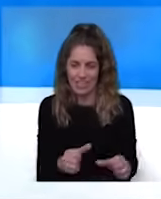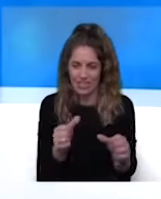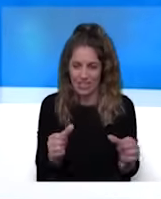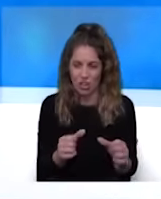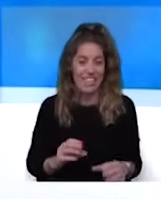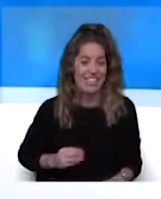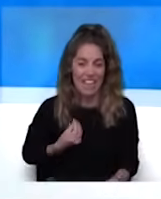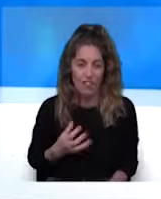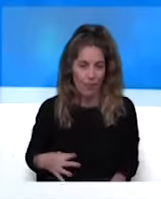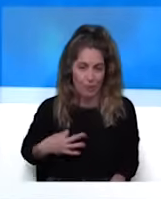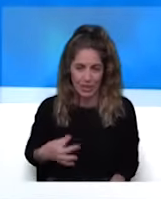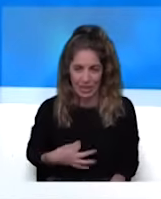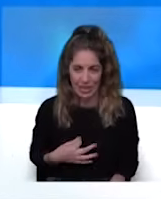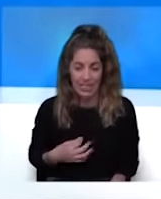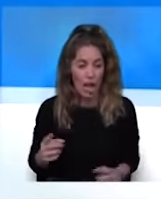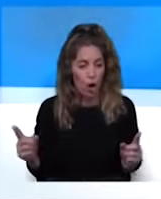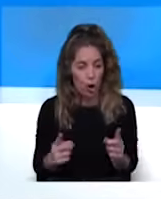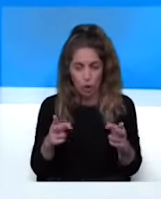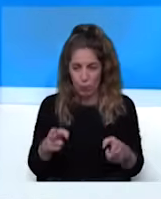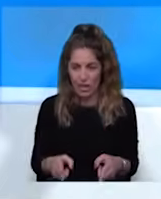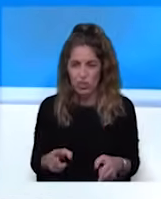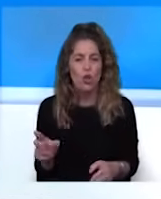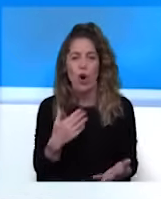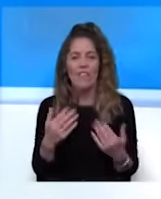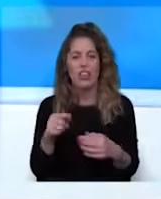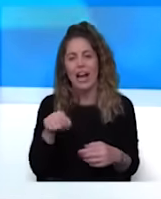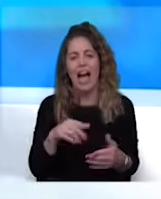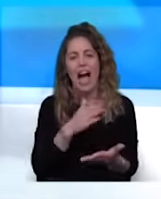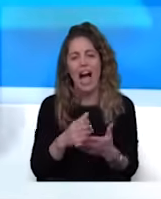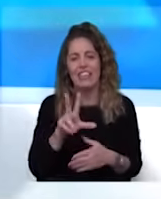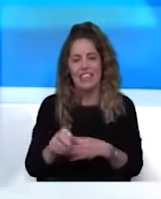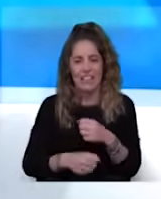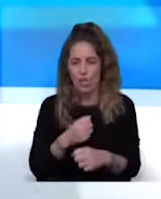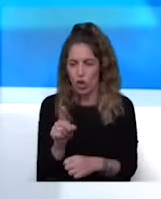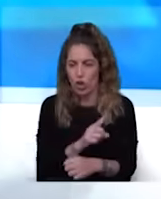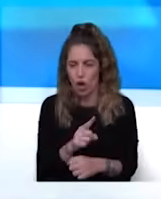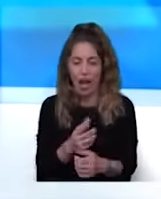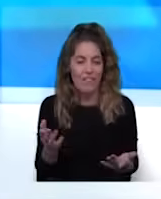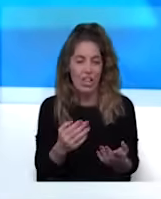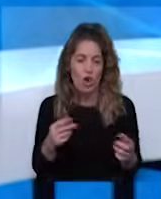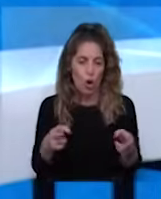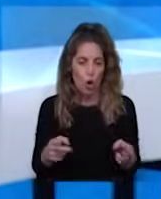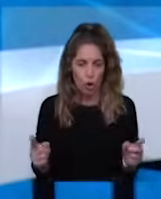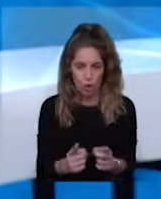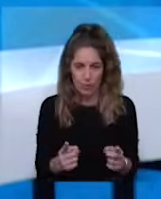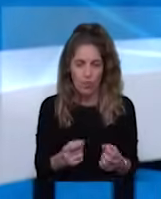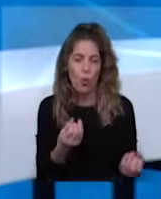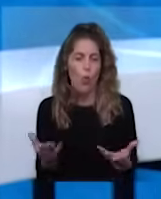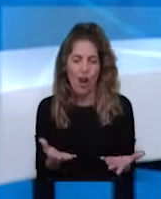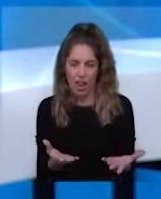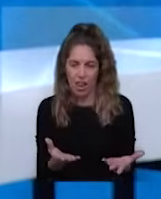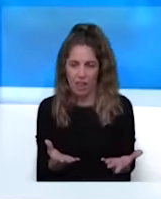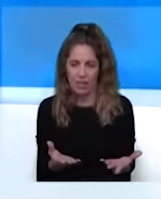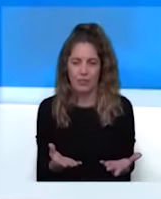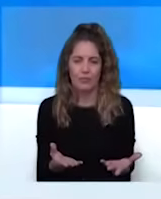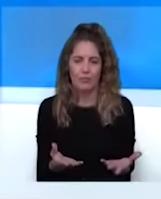salvan vida y en el corto plazo no estamos hablando de aquí a 30 años no estamos hablando en el corto plazo cuá